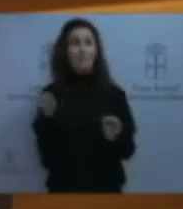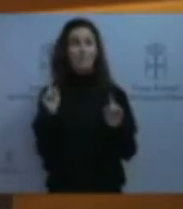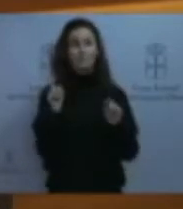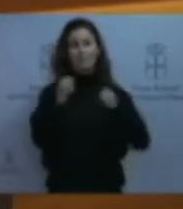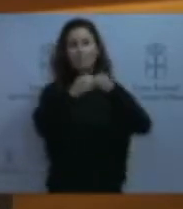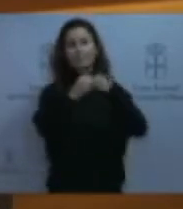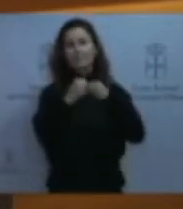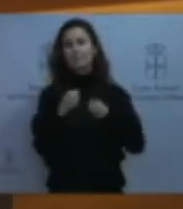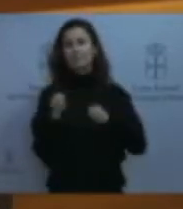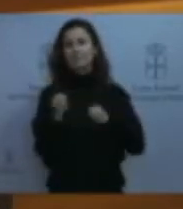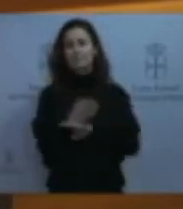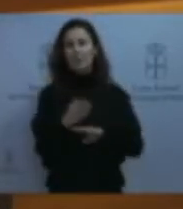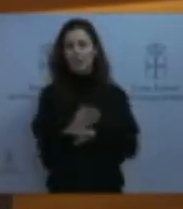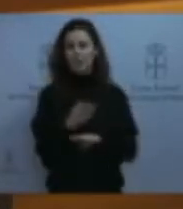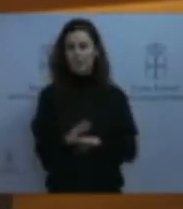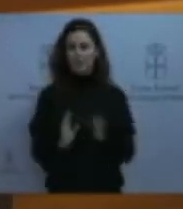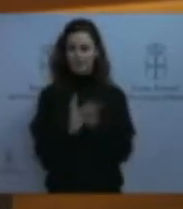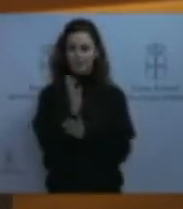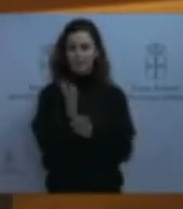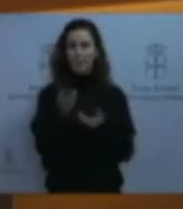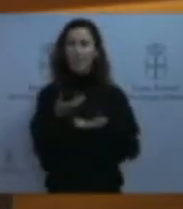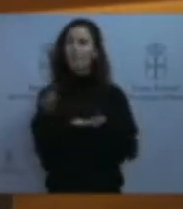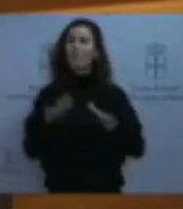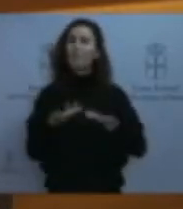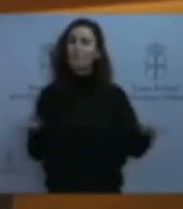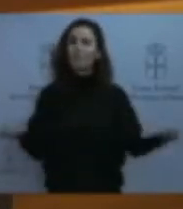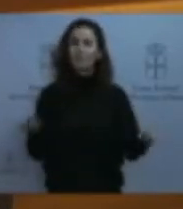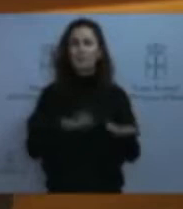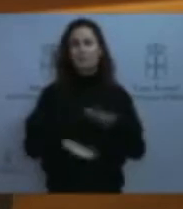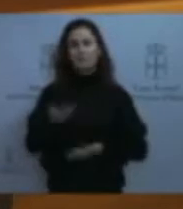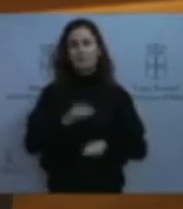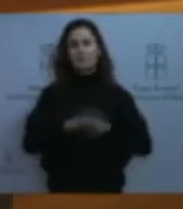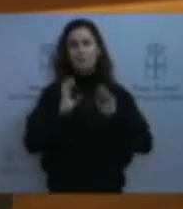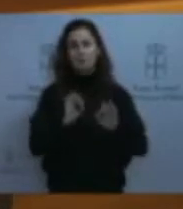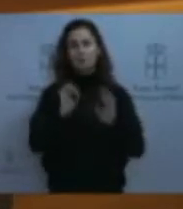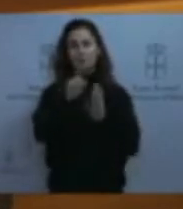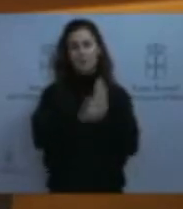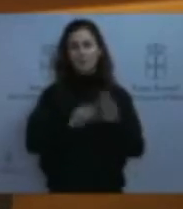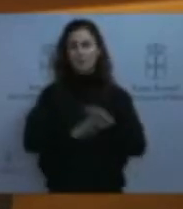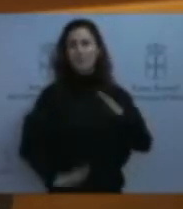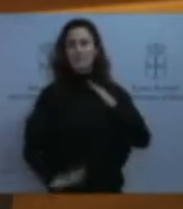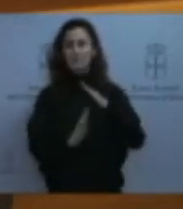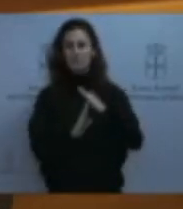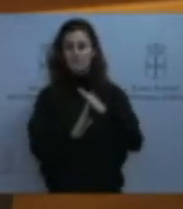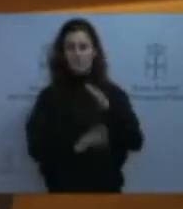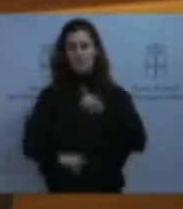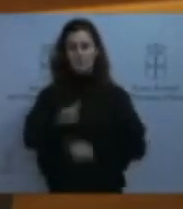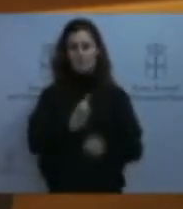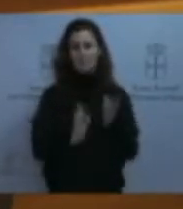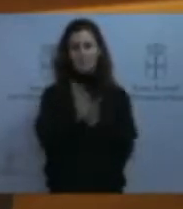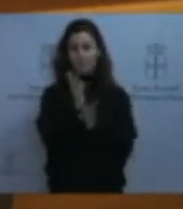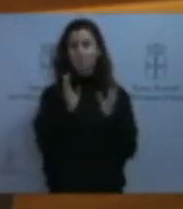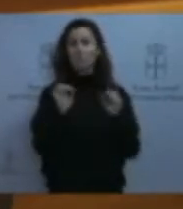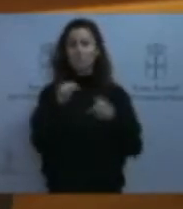maderas quemadas, les ofrecemos nuestra colaboración para encontrar las medidas que frenen esta plaga. Seremos exigentes